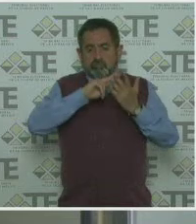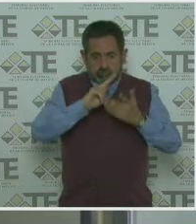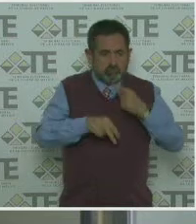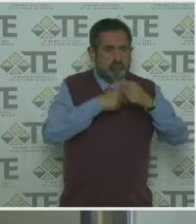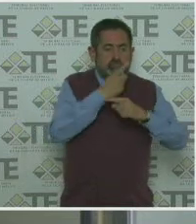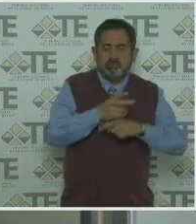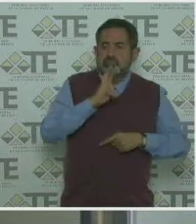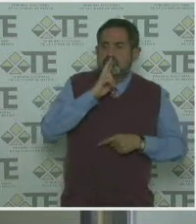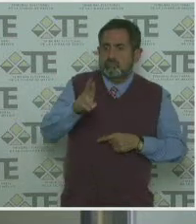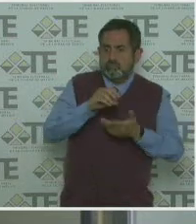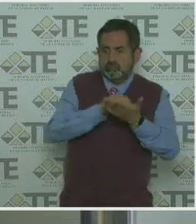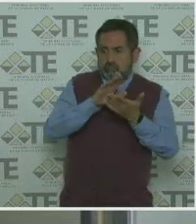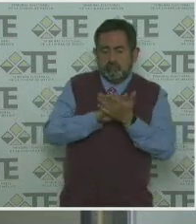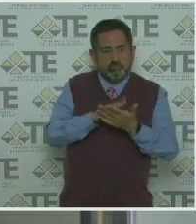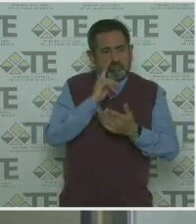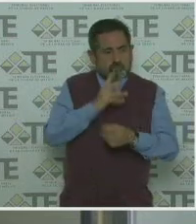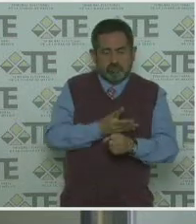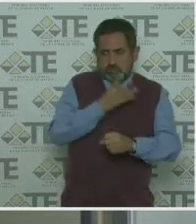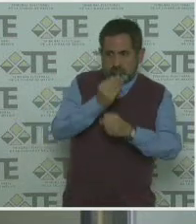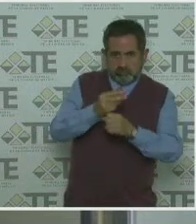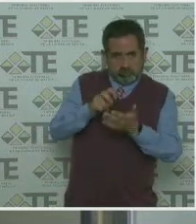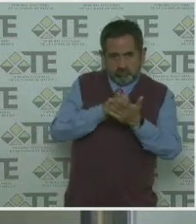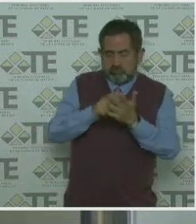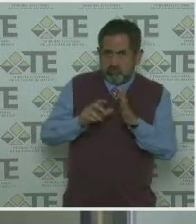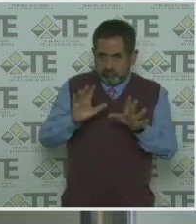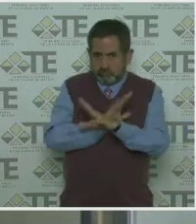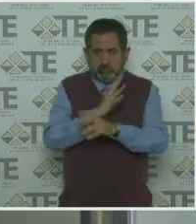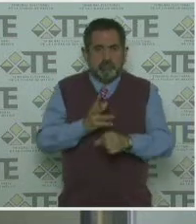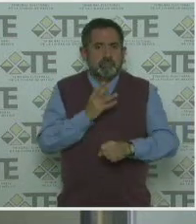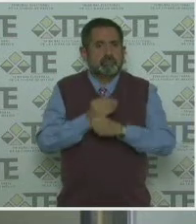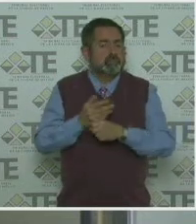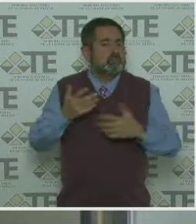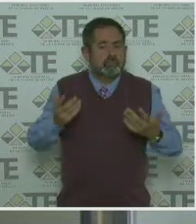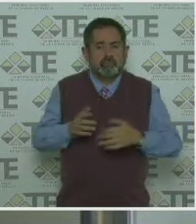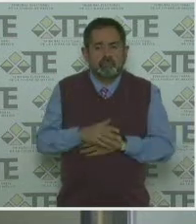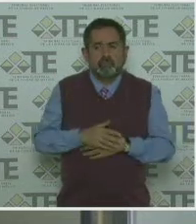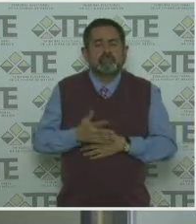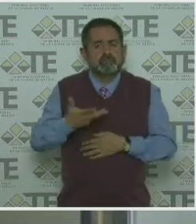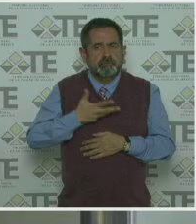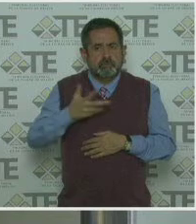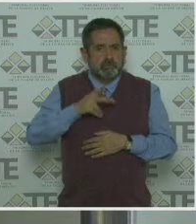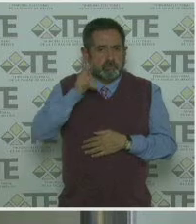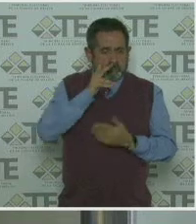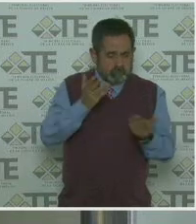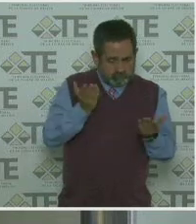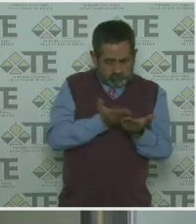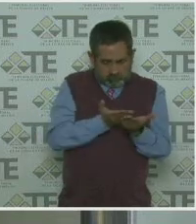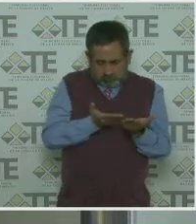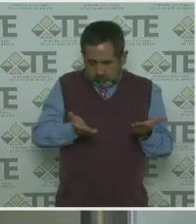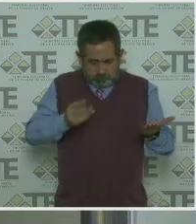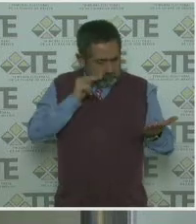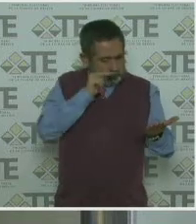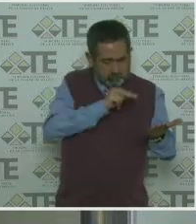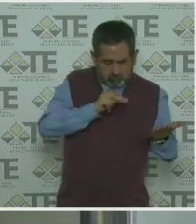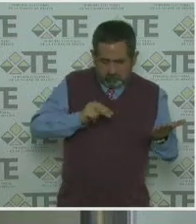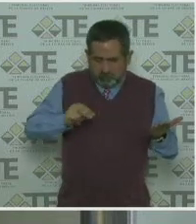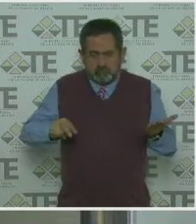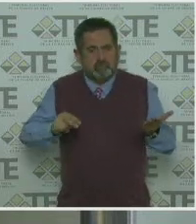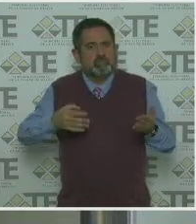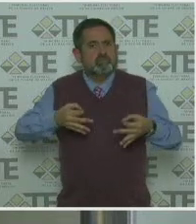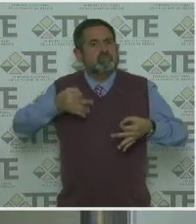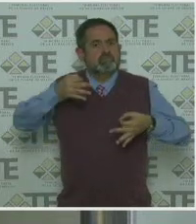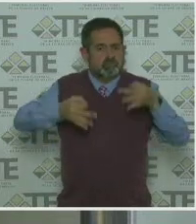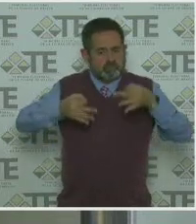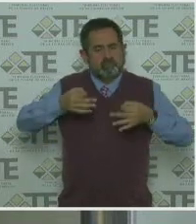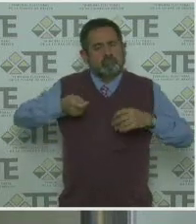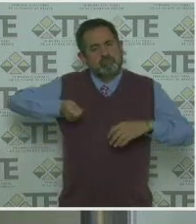nueva determinación en la que subsane las deficiencias señaladas, lo cierto es que se cuentan con los elementos necesarios y suficientes para que este tribunal